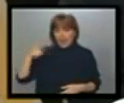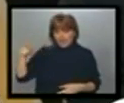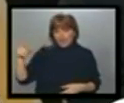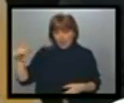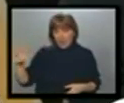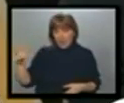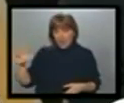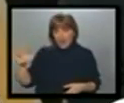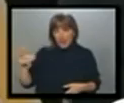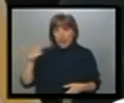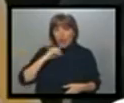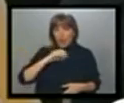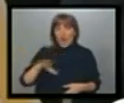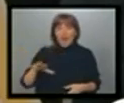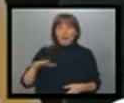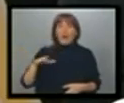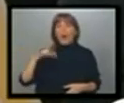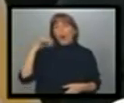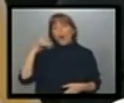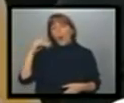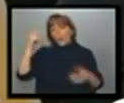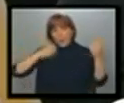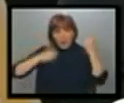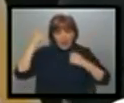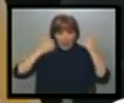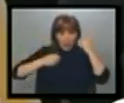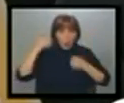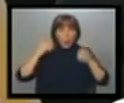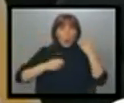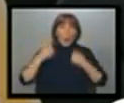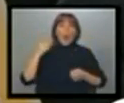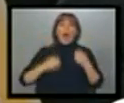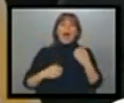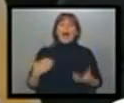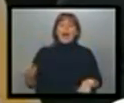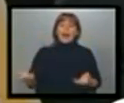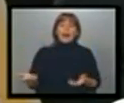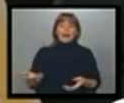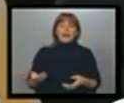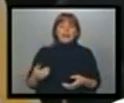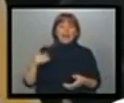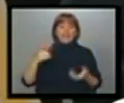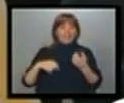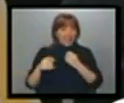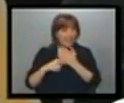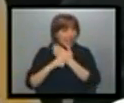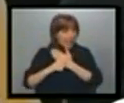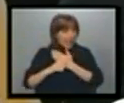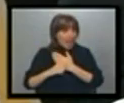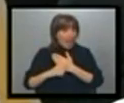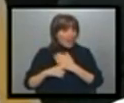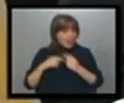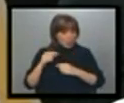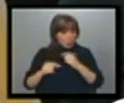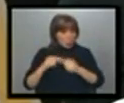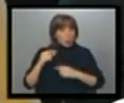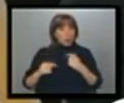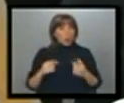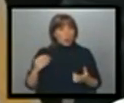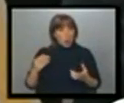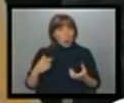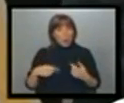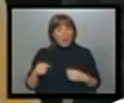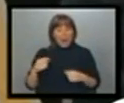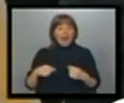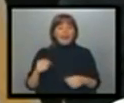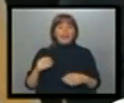productores de granos, Paraguay, que se va metiendo de a poco también con el tema de las carnes, que está mejor que la República Argentina, sin duda, que de a poco va creciendo también en lo que es el